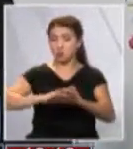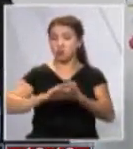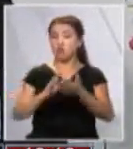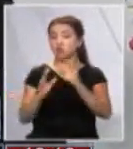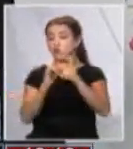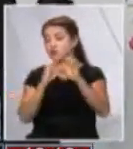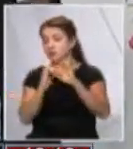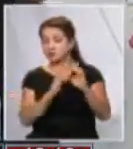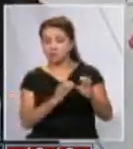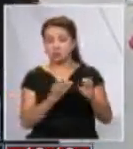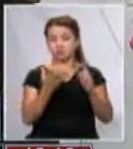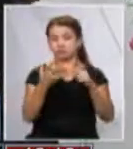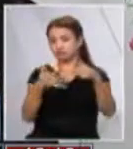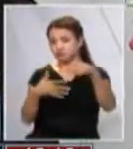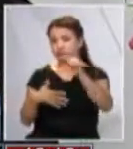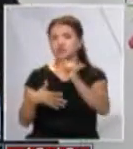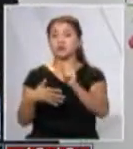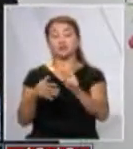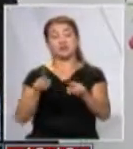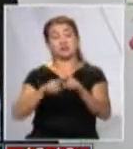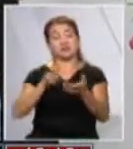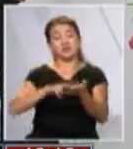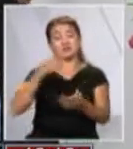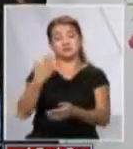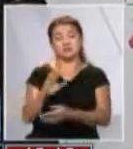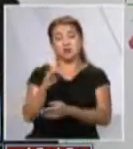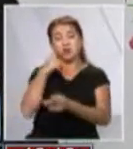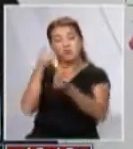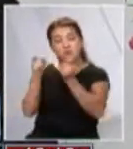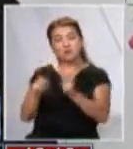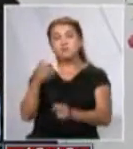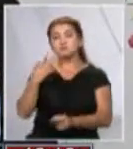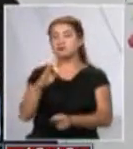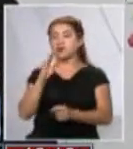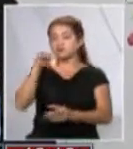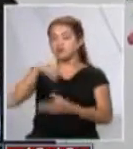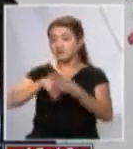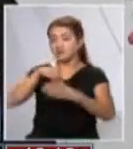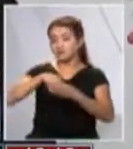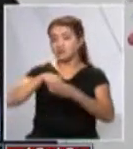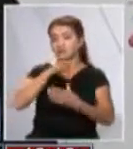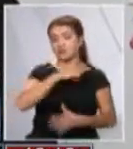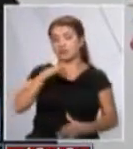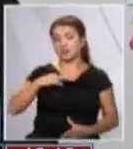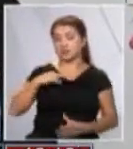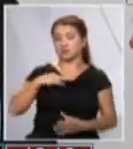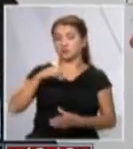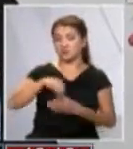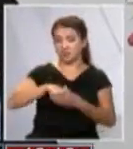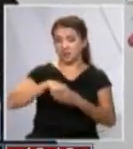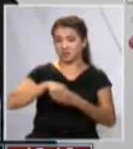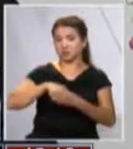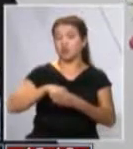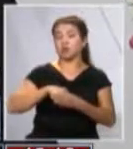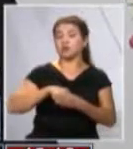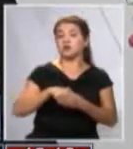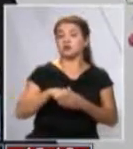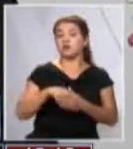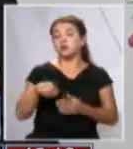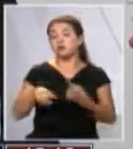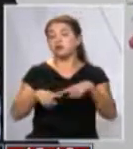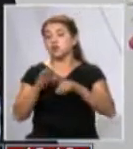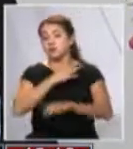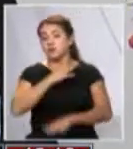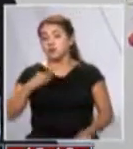este caso Cabal fue bastante malo, o sea, evaluó mal las vocerías que se hicieron desde el Ministerio del Interior, en su momento el ministro Peña Hilillo, y el